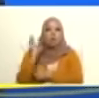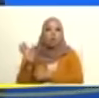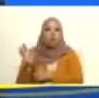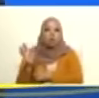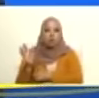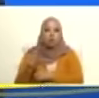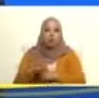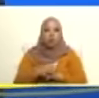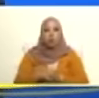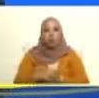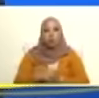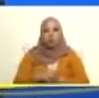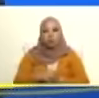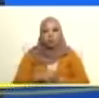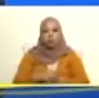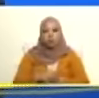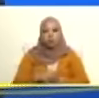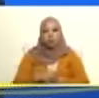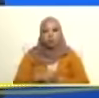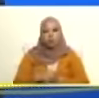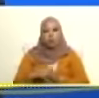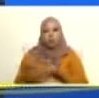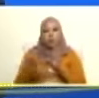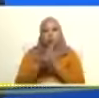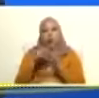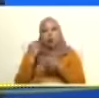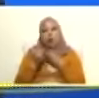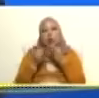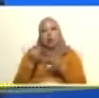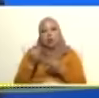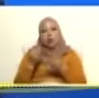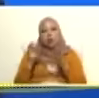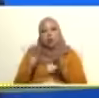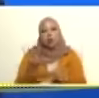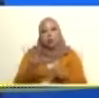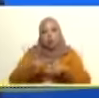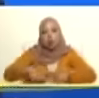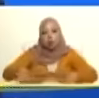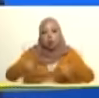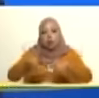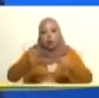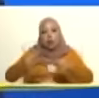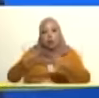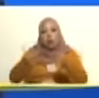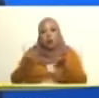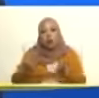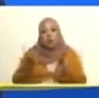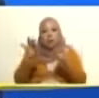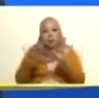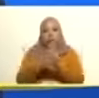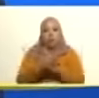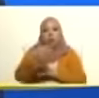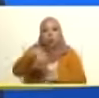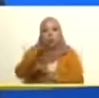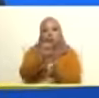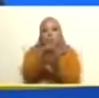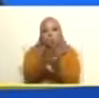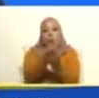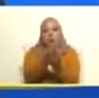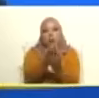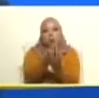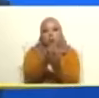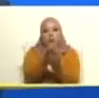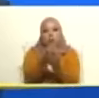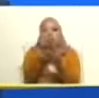Esparta, el decreto de creación de la Zona Económica Especial del Estado Nueva Esparta,